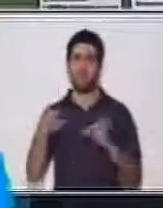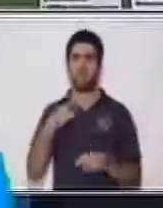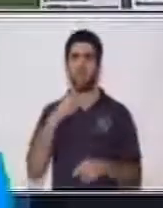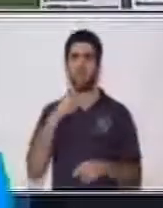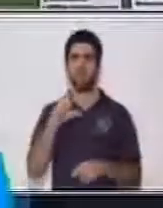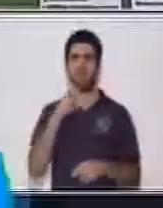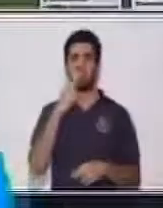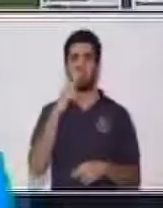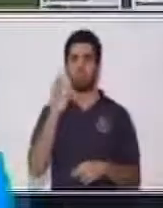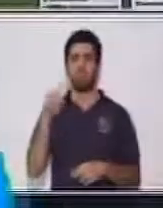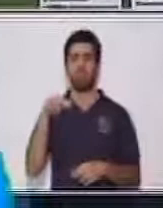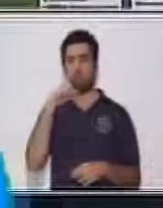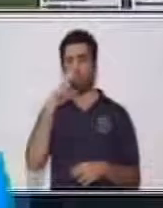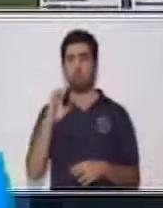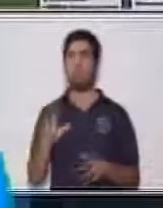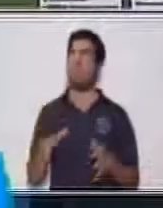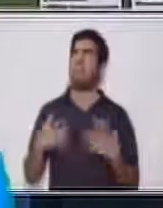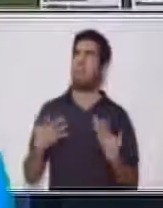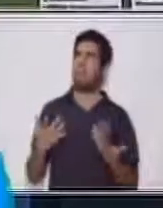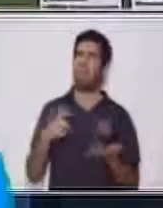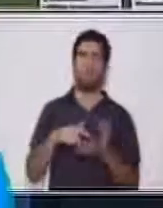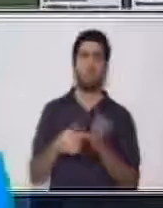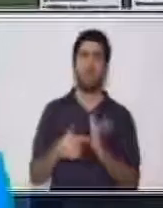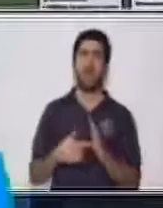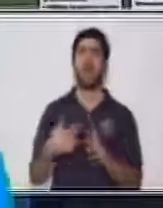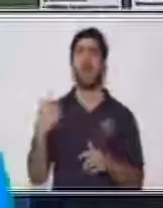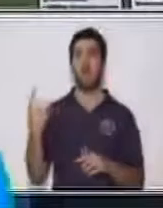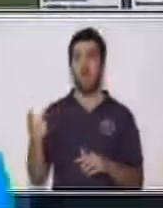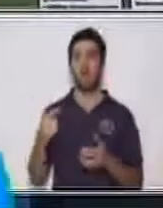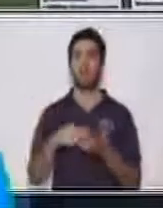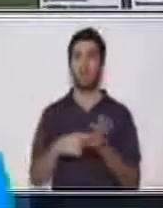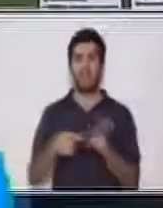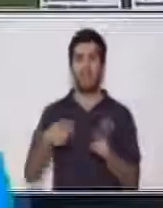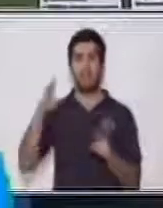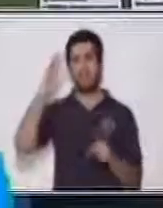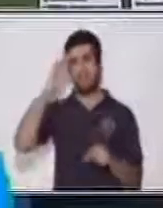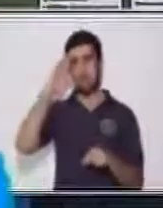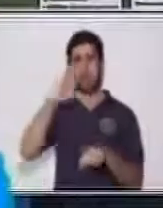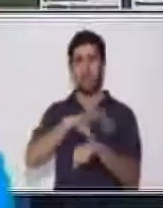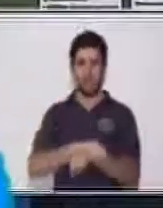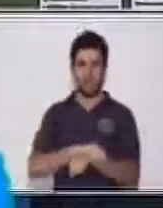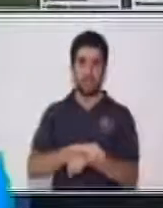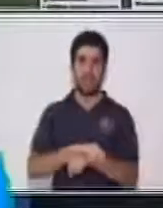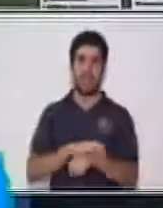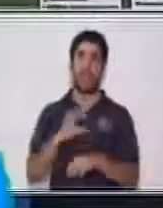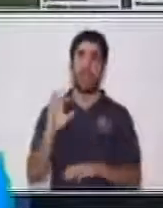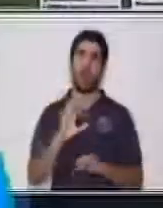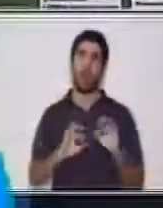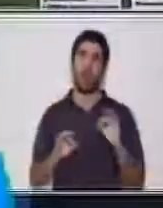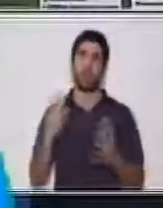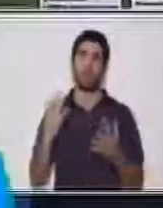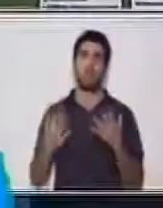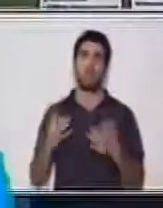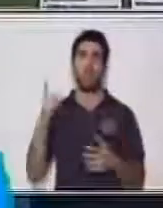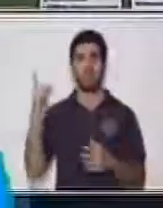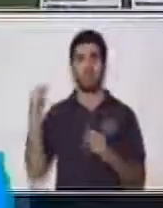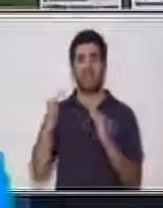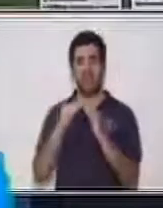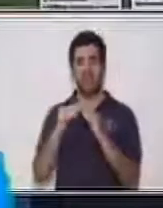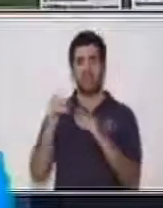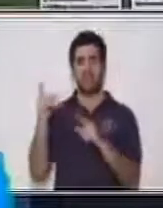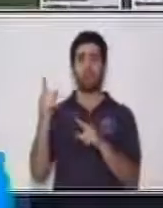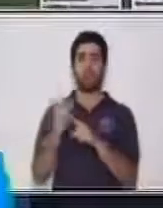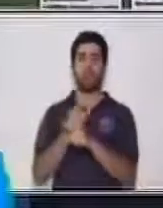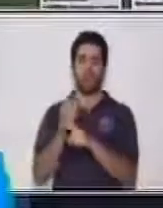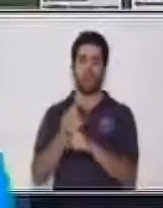no entendías qué era. Y después te explicó que se refería a un policía. Pero tal vez en su casa escuchó que de esa forma, con ese término,